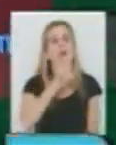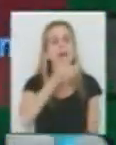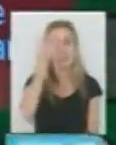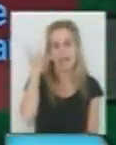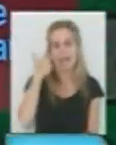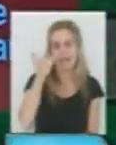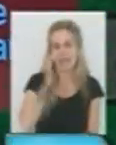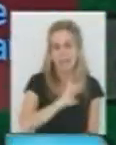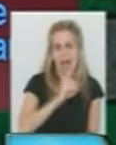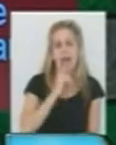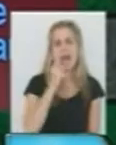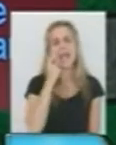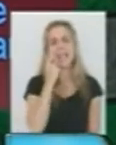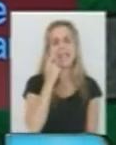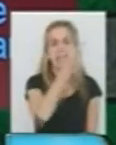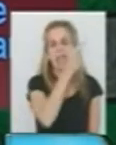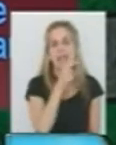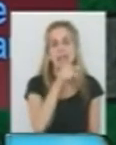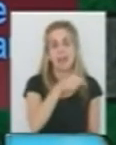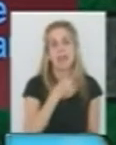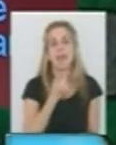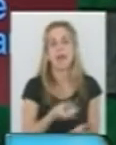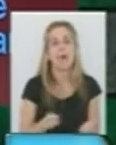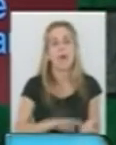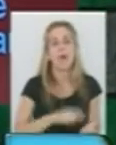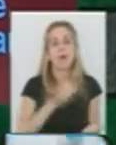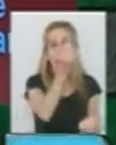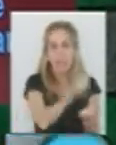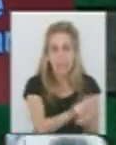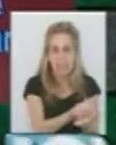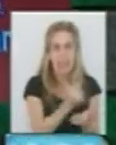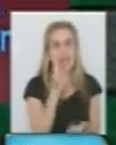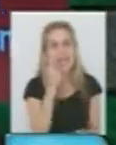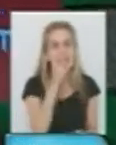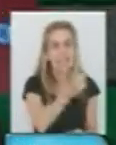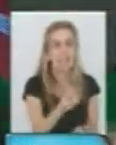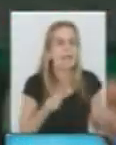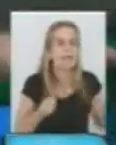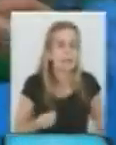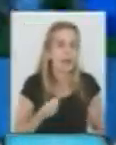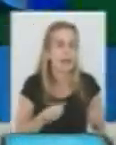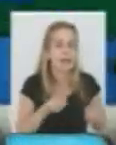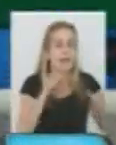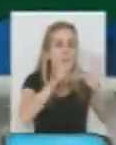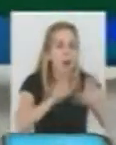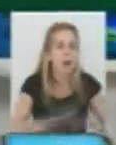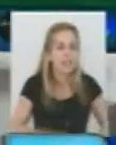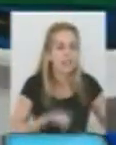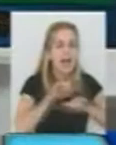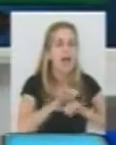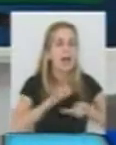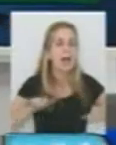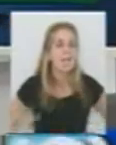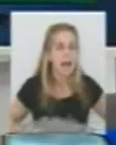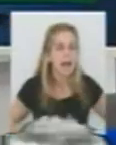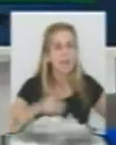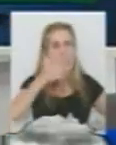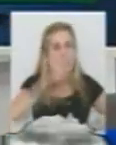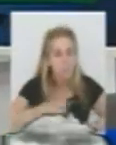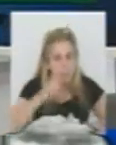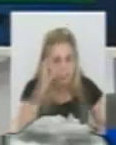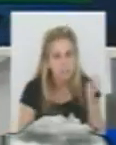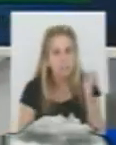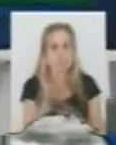Para gestionar. Para tener gestión y hacer campaña. ¿Para qué? Para después crear mi partido, porque ahora se